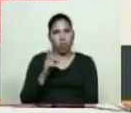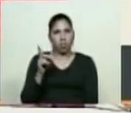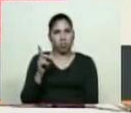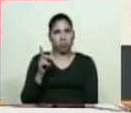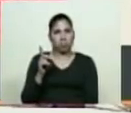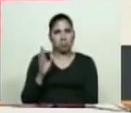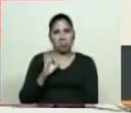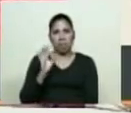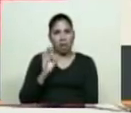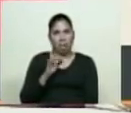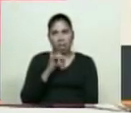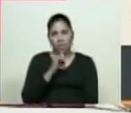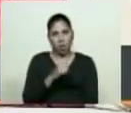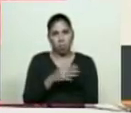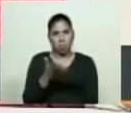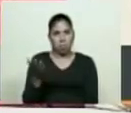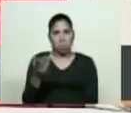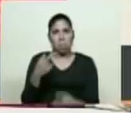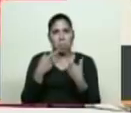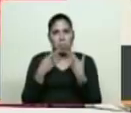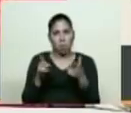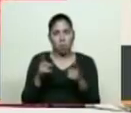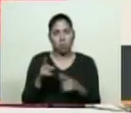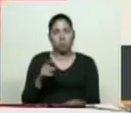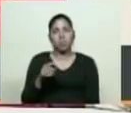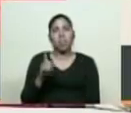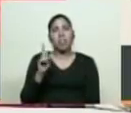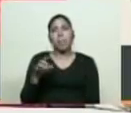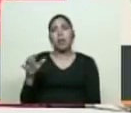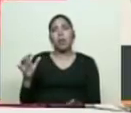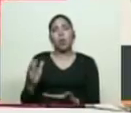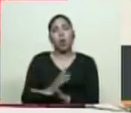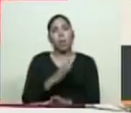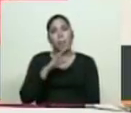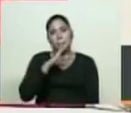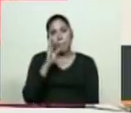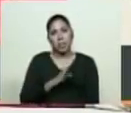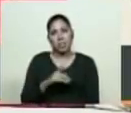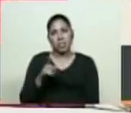noticia. ¿El golpe de Temer y las más